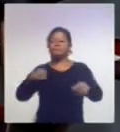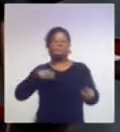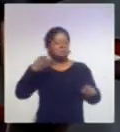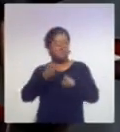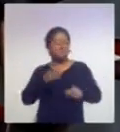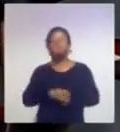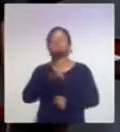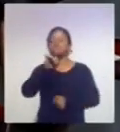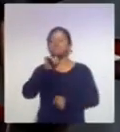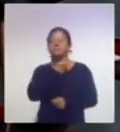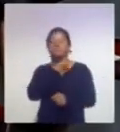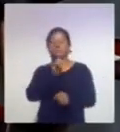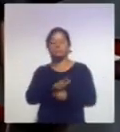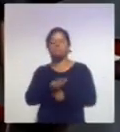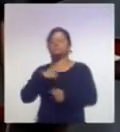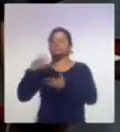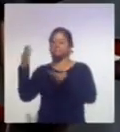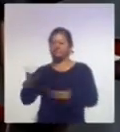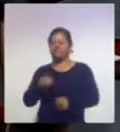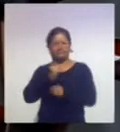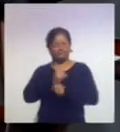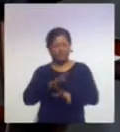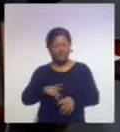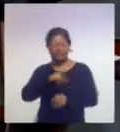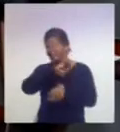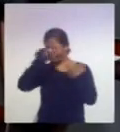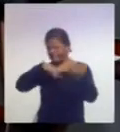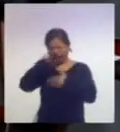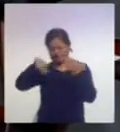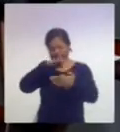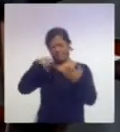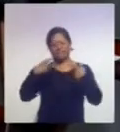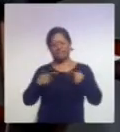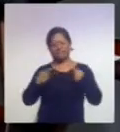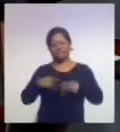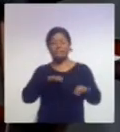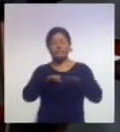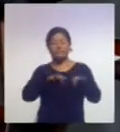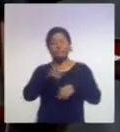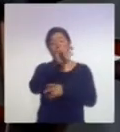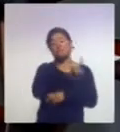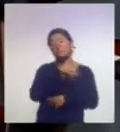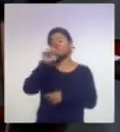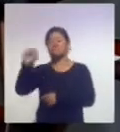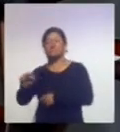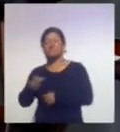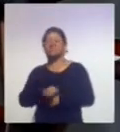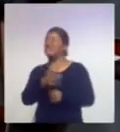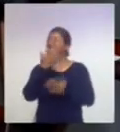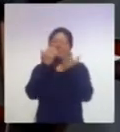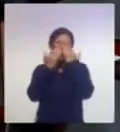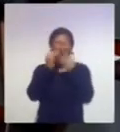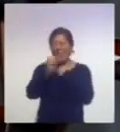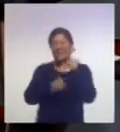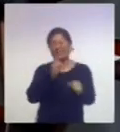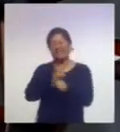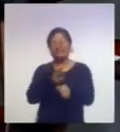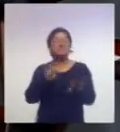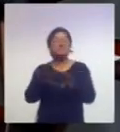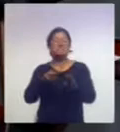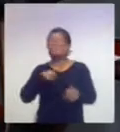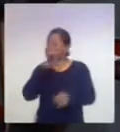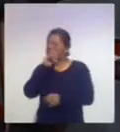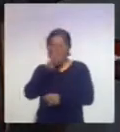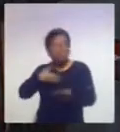es, especialmente venimos a dar esta información para todas las personas que trabajan de lunes a sábado y no tienen la oportunidad sí. de hacer